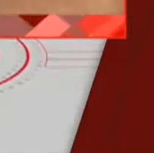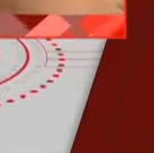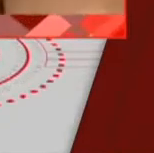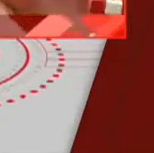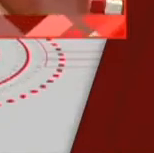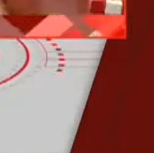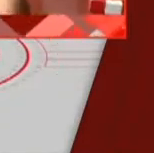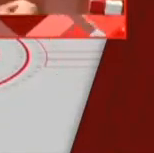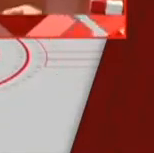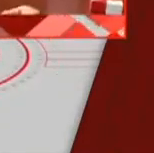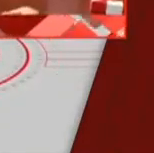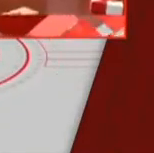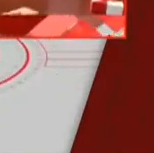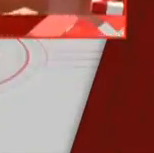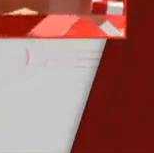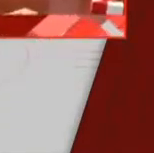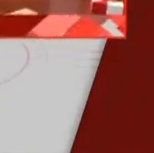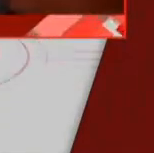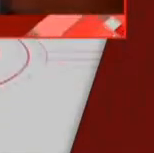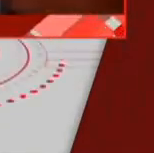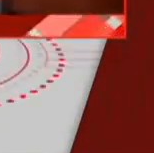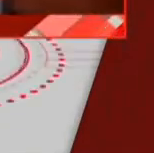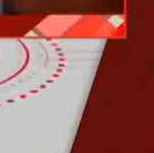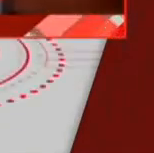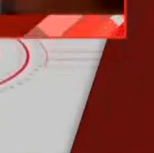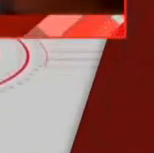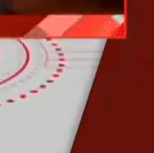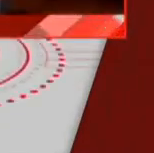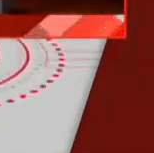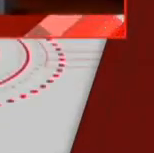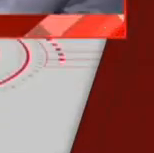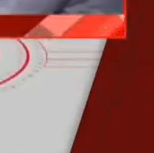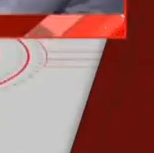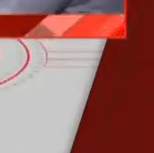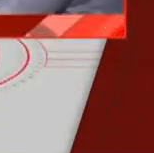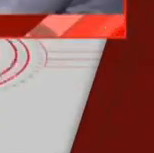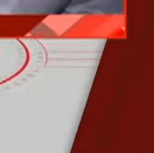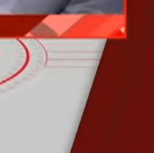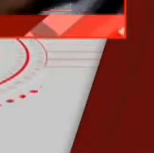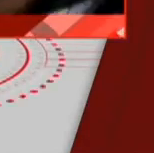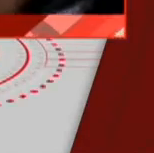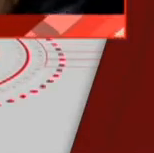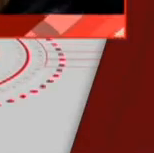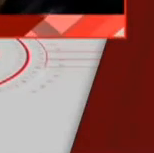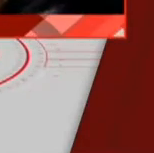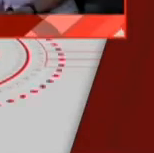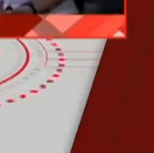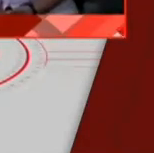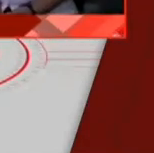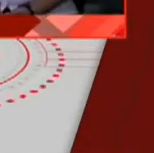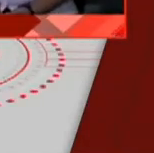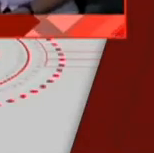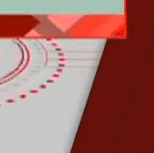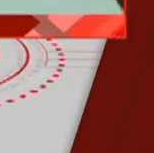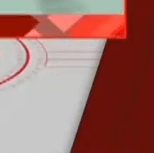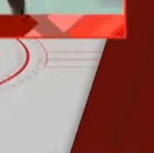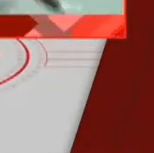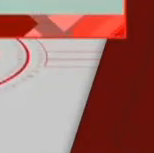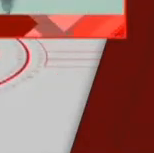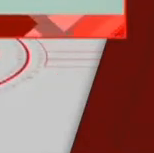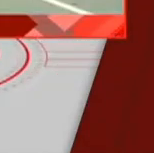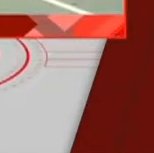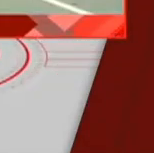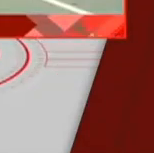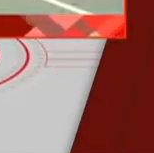psicología ha venido creciendo de manera importante. Estamos hablando de alrededor de 240,000 psicólogos trabajando en este momento en el país, lo cual nos